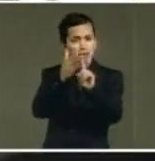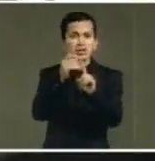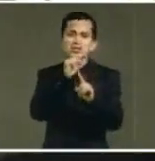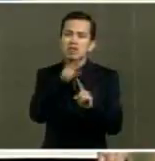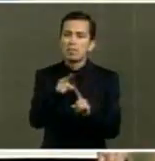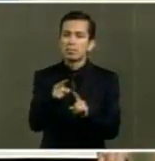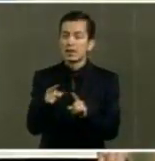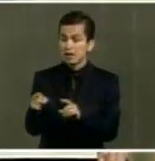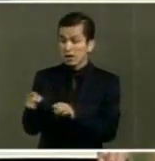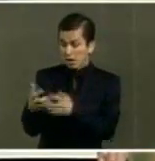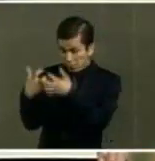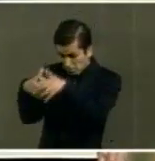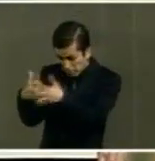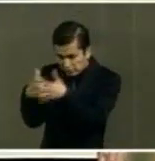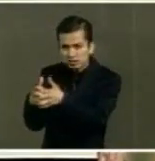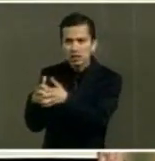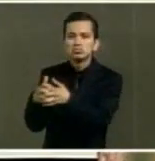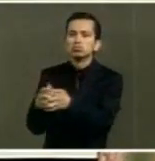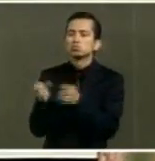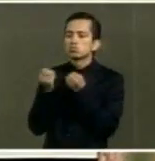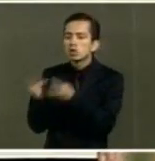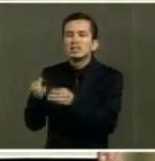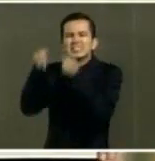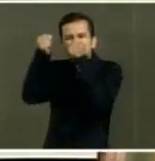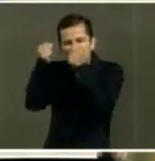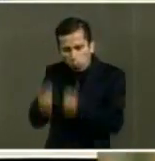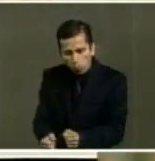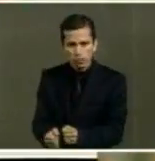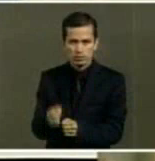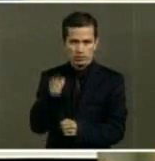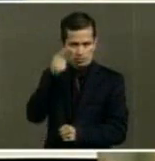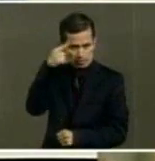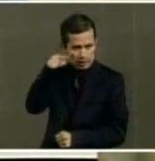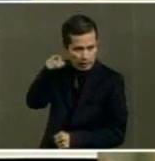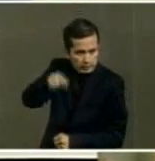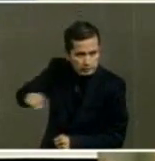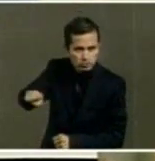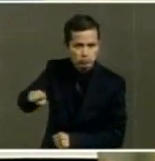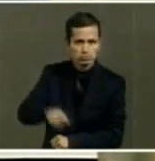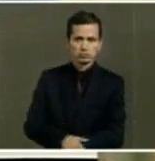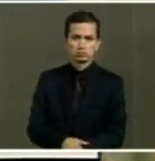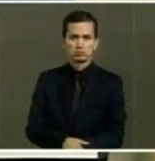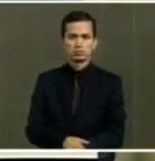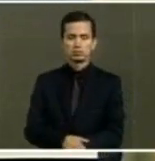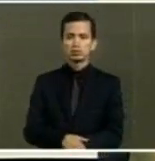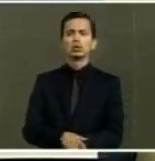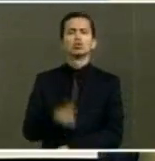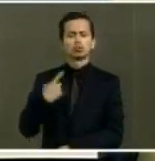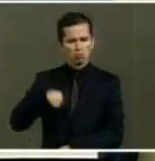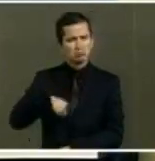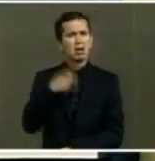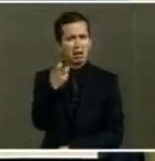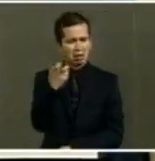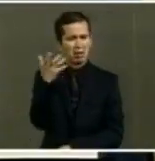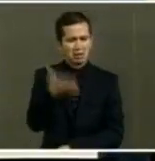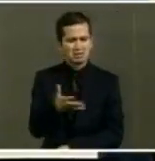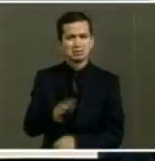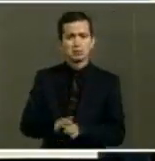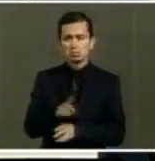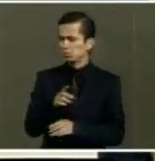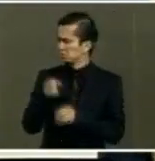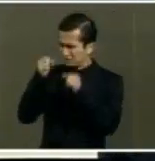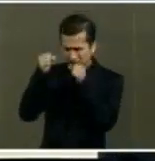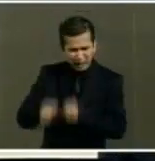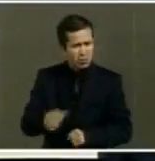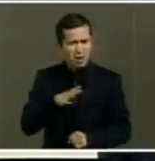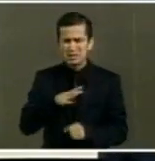empresas. Eso es precisamente lo que hemos hecho. Hemos garantizado la estabilidad económica porque sin